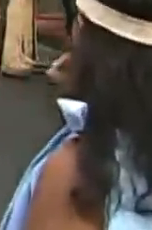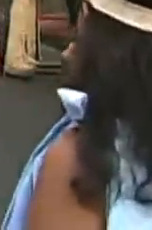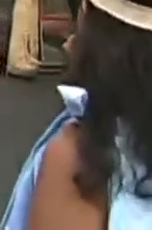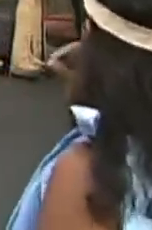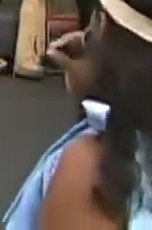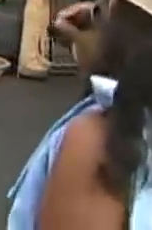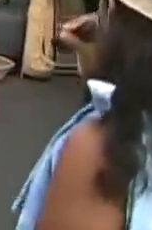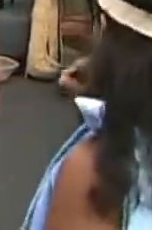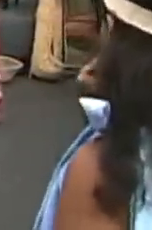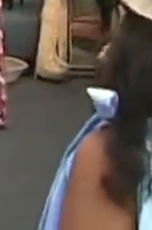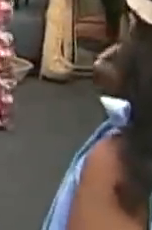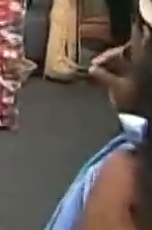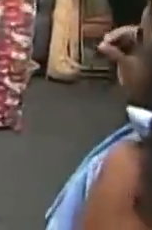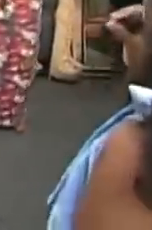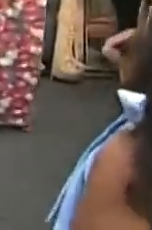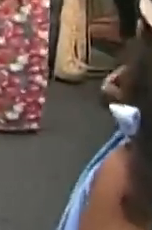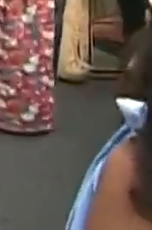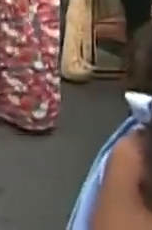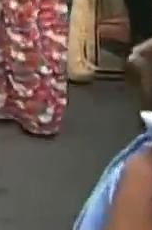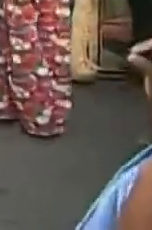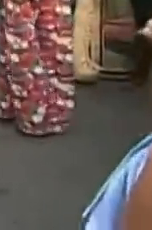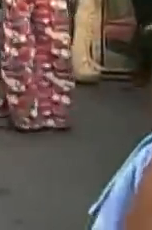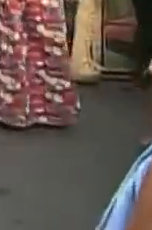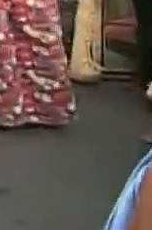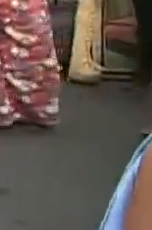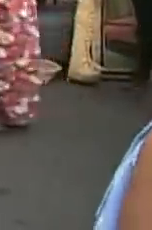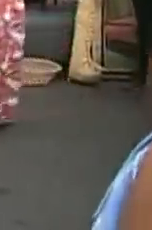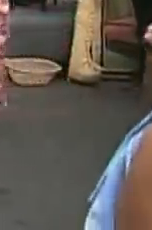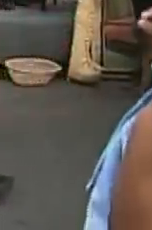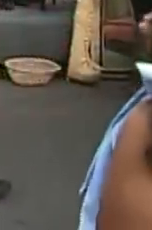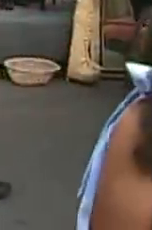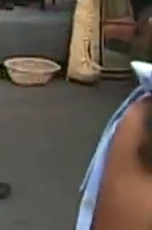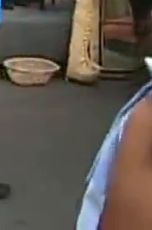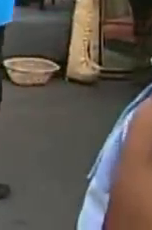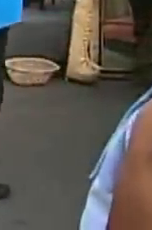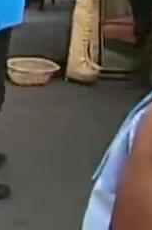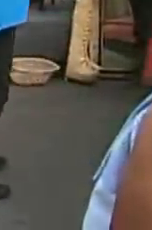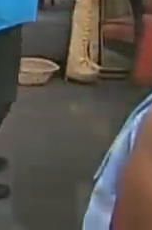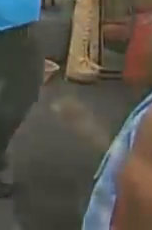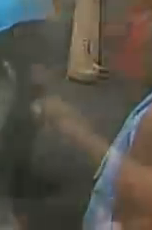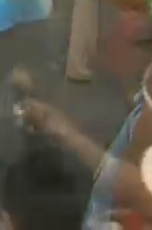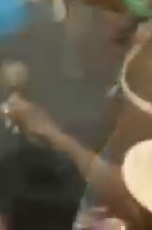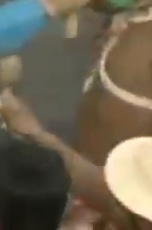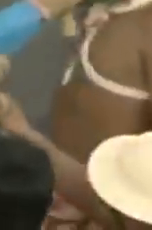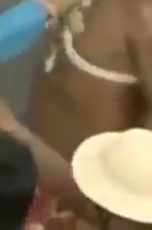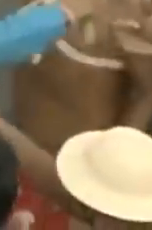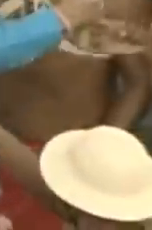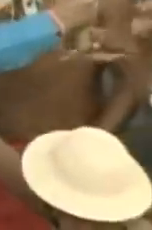Britannio, Tanio, Britannio, Tanio, Taye.